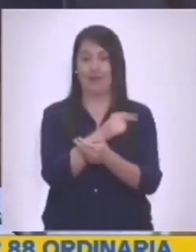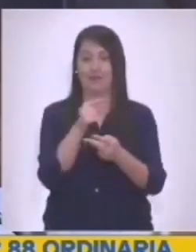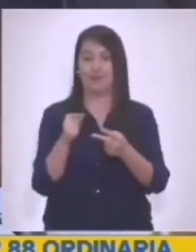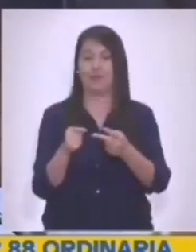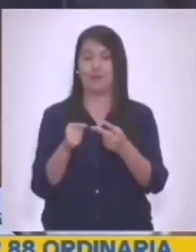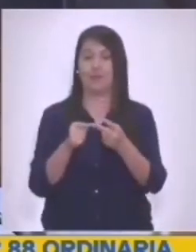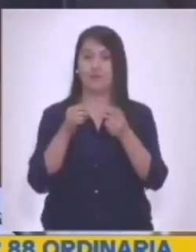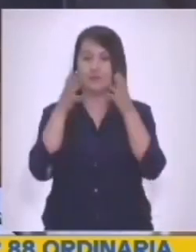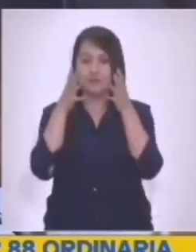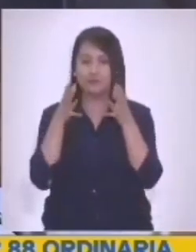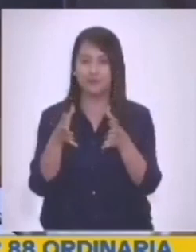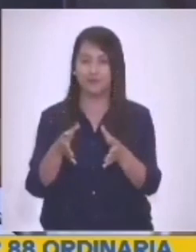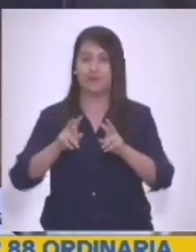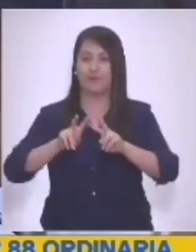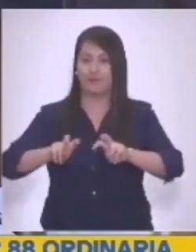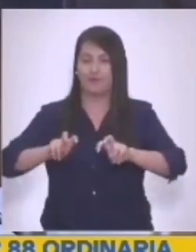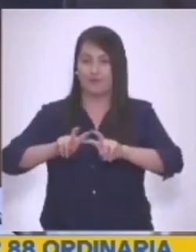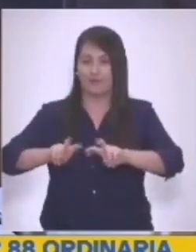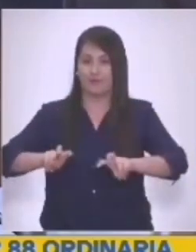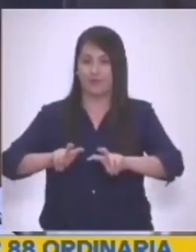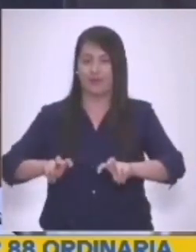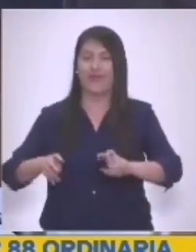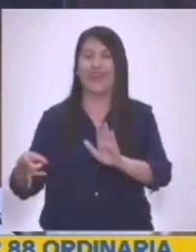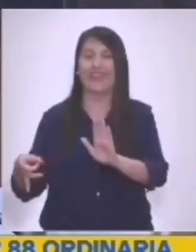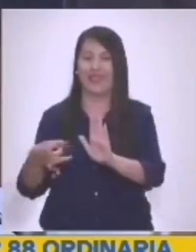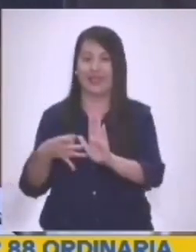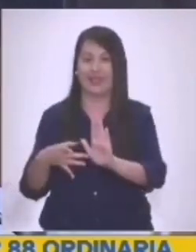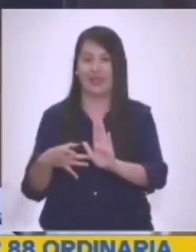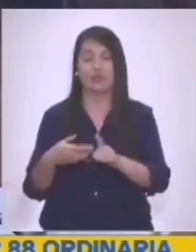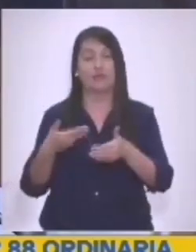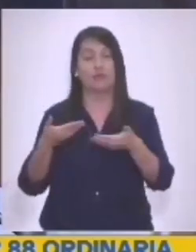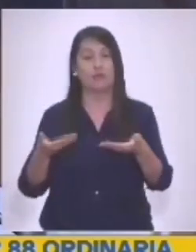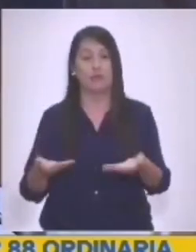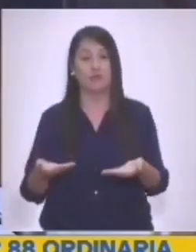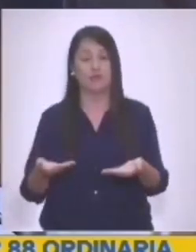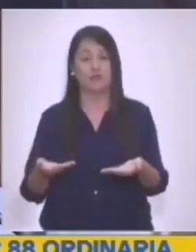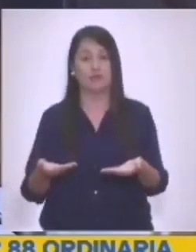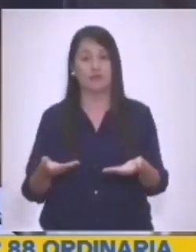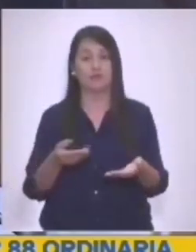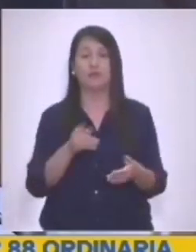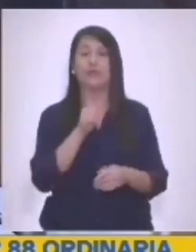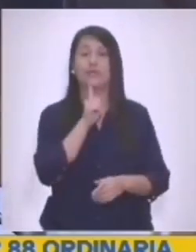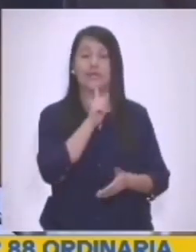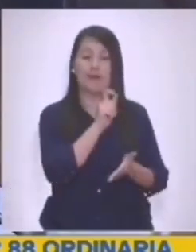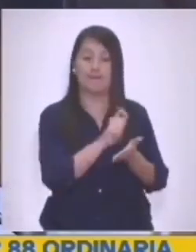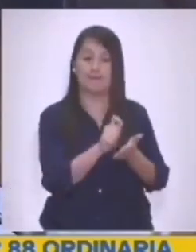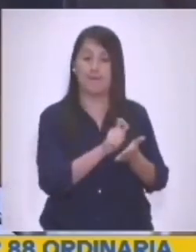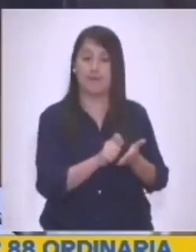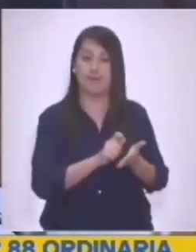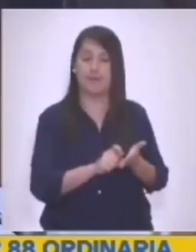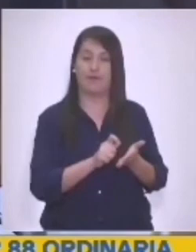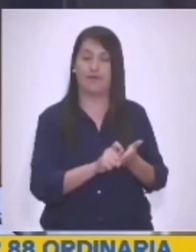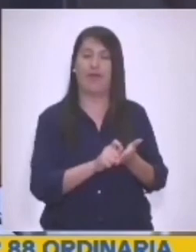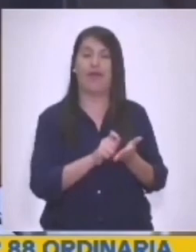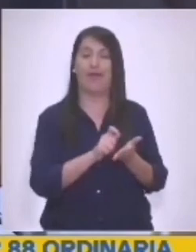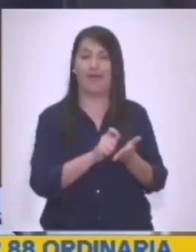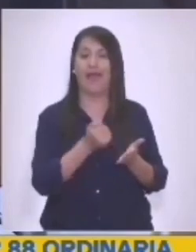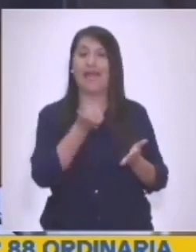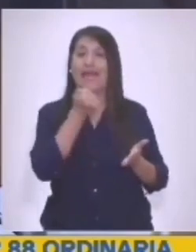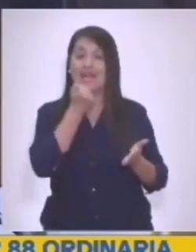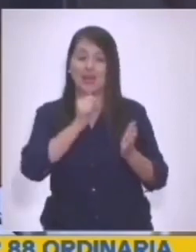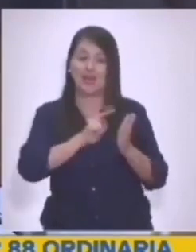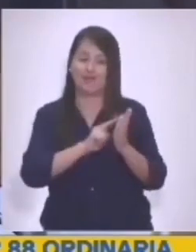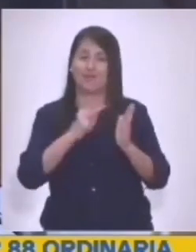a la investigación de los delitos Y entonces bueno los autores lo que hacen es justamente corregir este error cometido